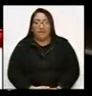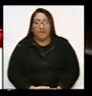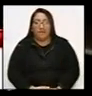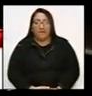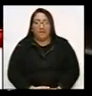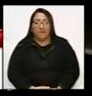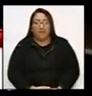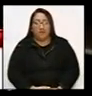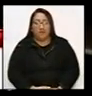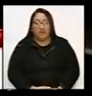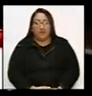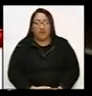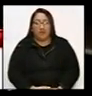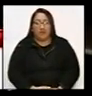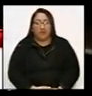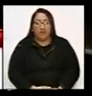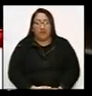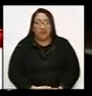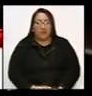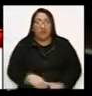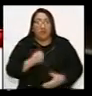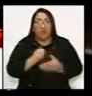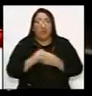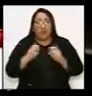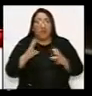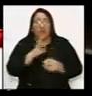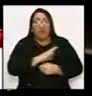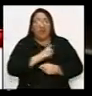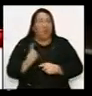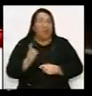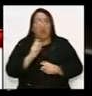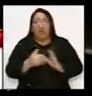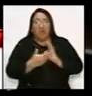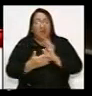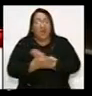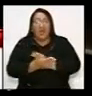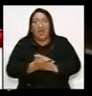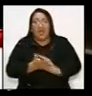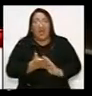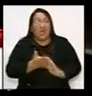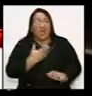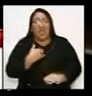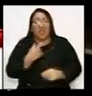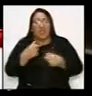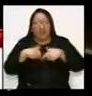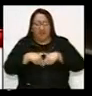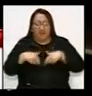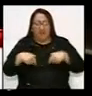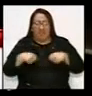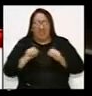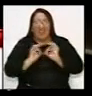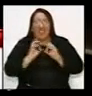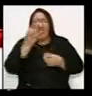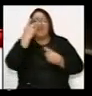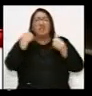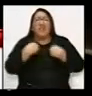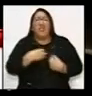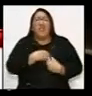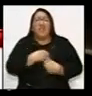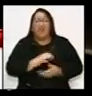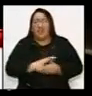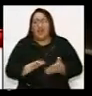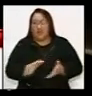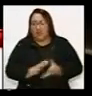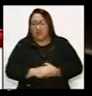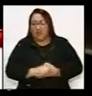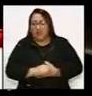cumplido. Es más que obvio que el fiscal ni siquiera se identifica, no tiene ni el fotocheck, ni la medalla.